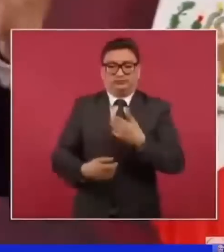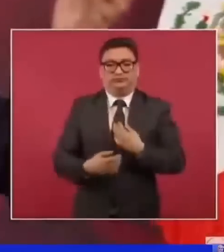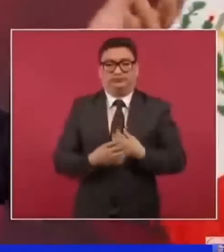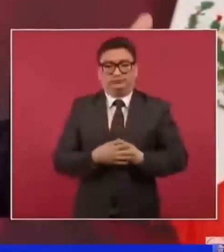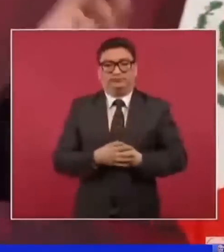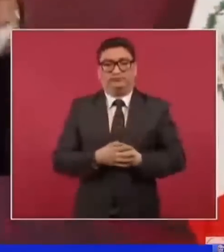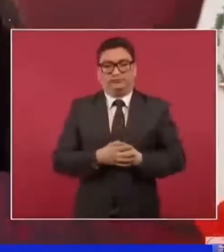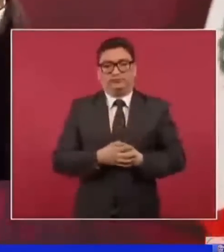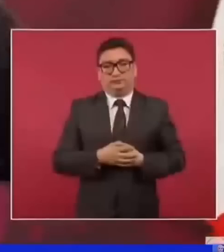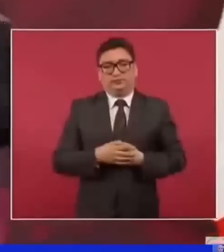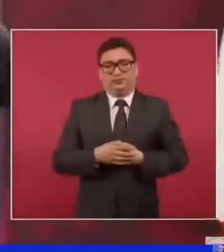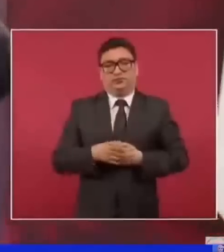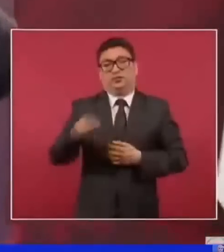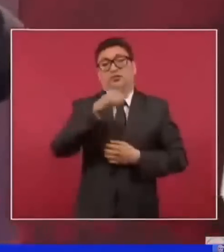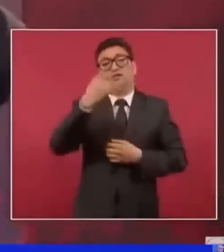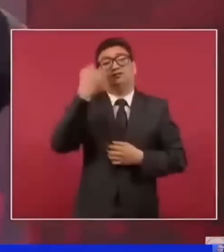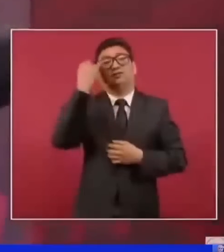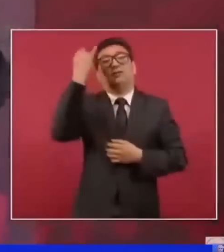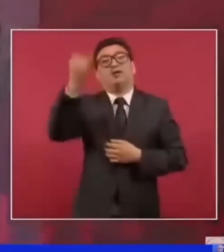imagínense